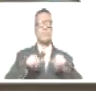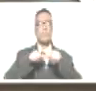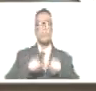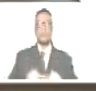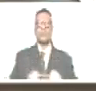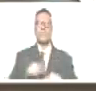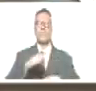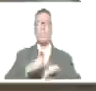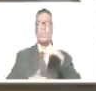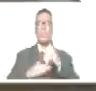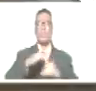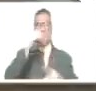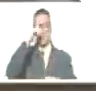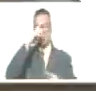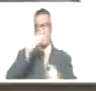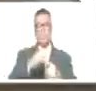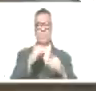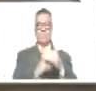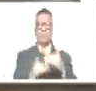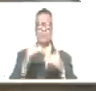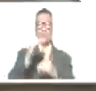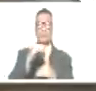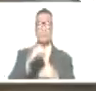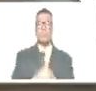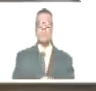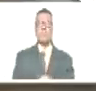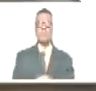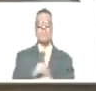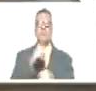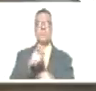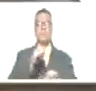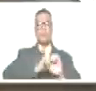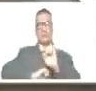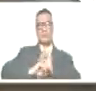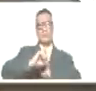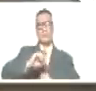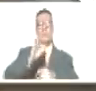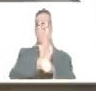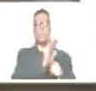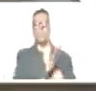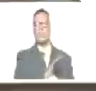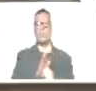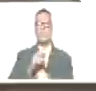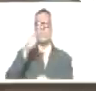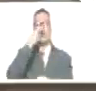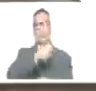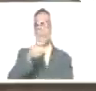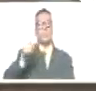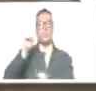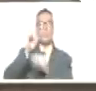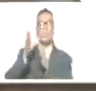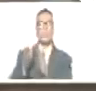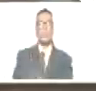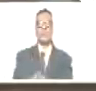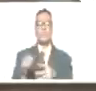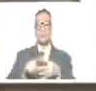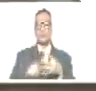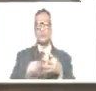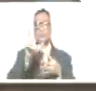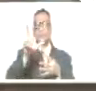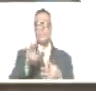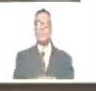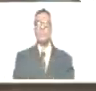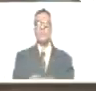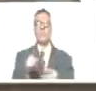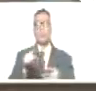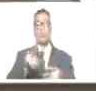objetivo supremo que nos hemos trazado para la defensa y protección del pueblo venezolano. Tercero, poner a disposición